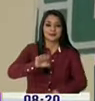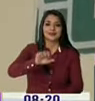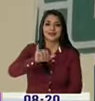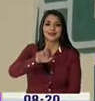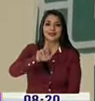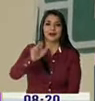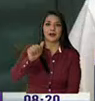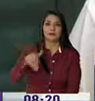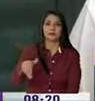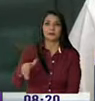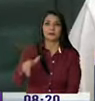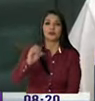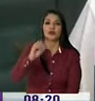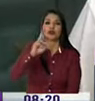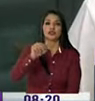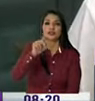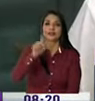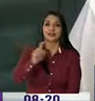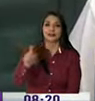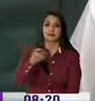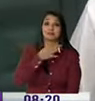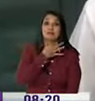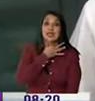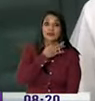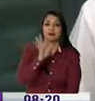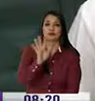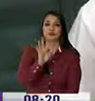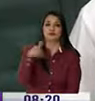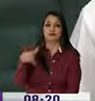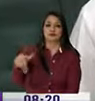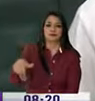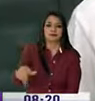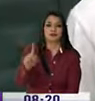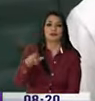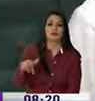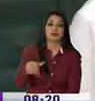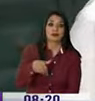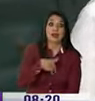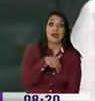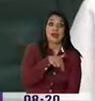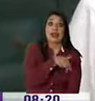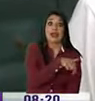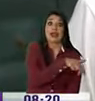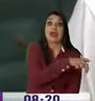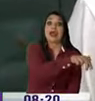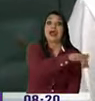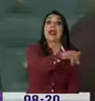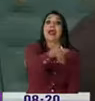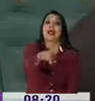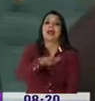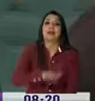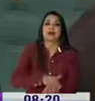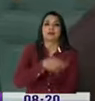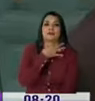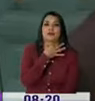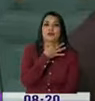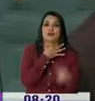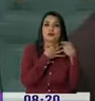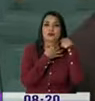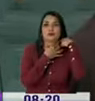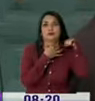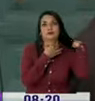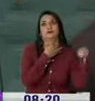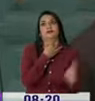Mariano Ortiz. Pero por el miedo no hemos bajado por las gradas, nos vamos a dar la vuelta. O sea que